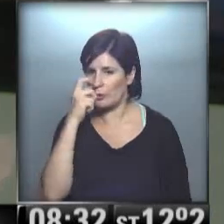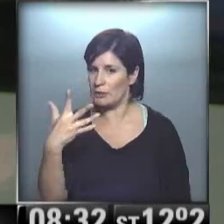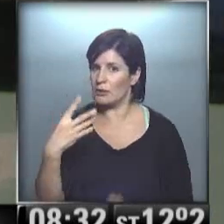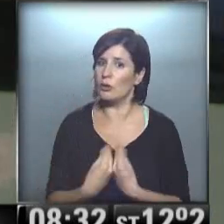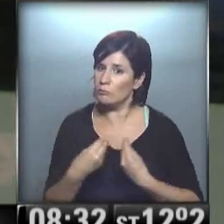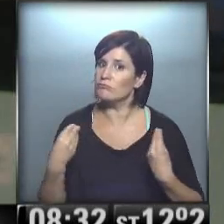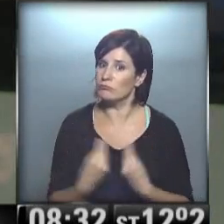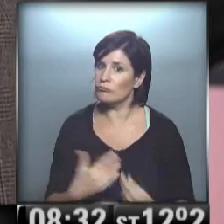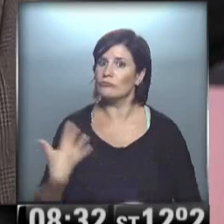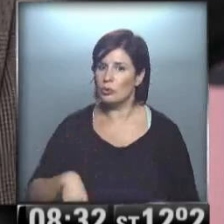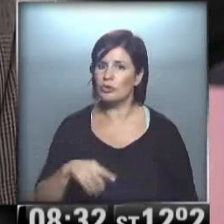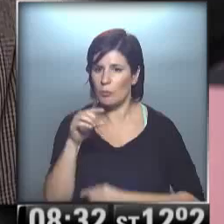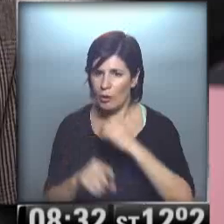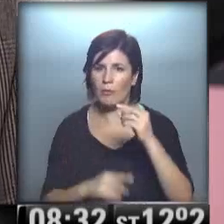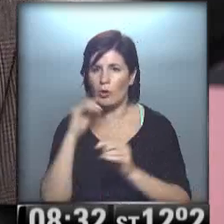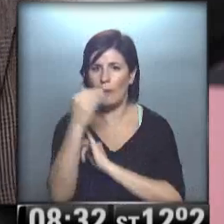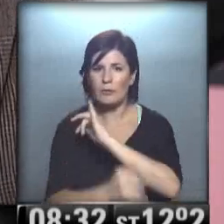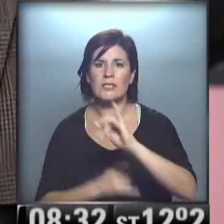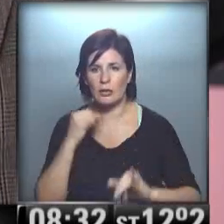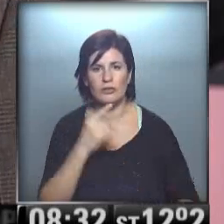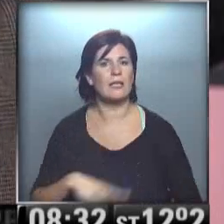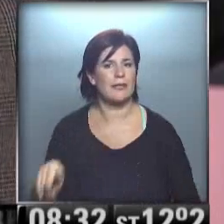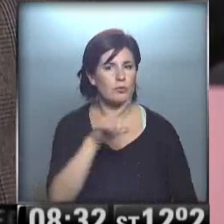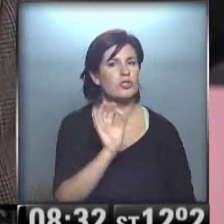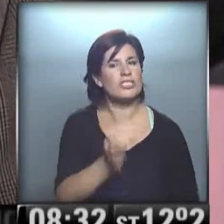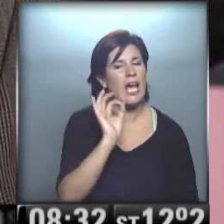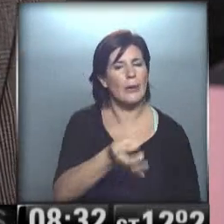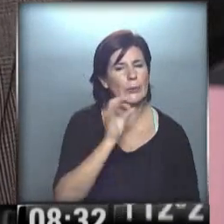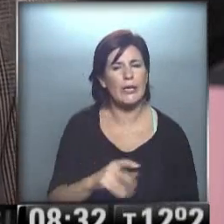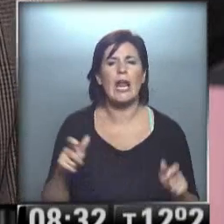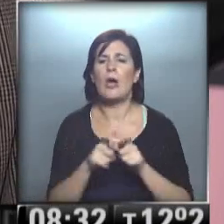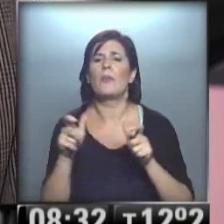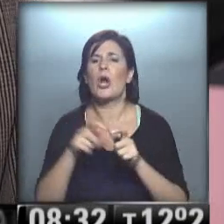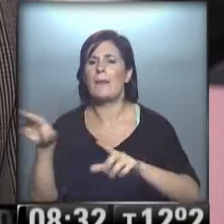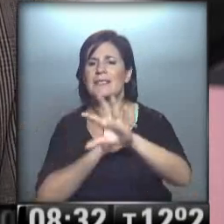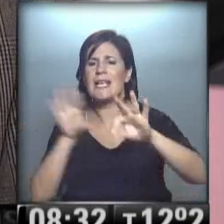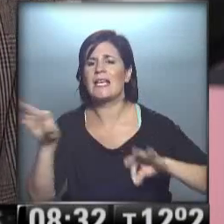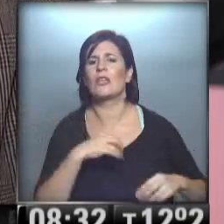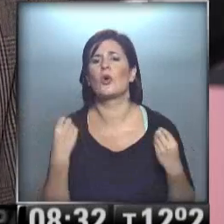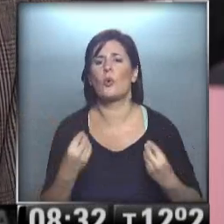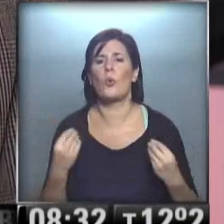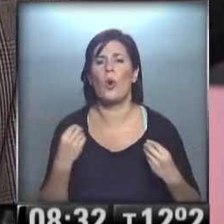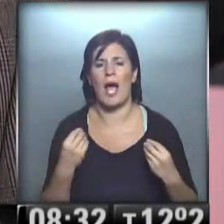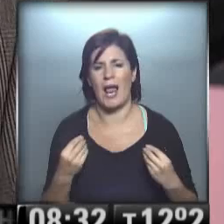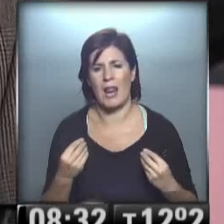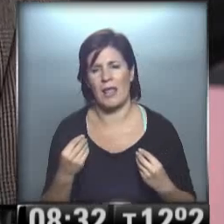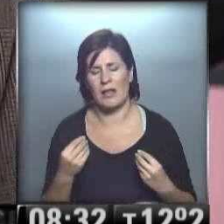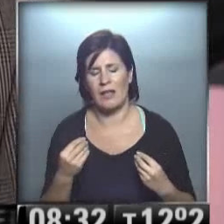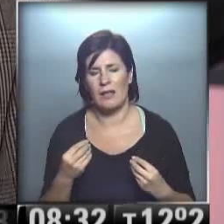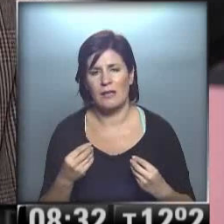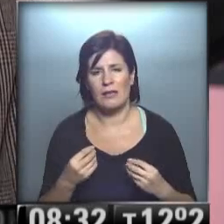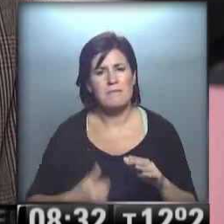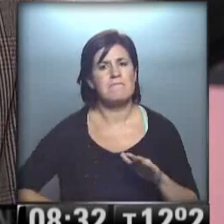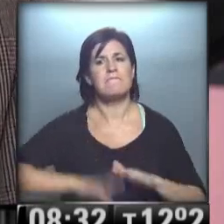a ir recorriendo un poco para ponerte en autos de cuáles son los programas que han sido nominados el que marcha con la